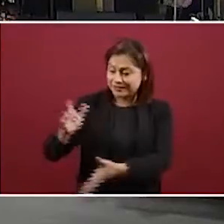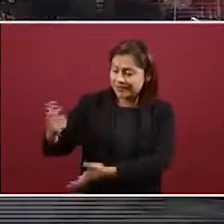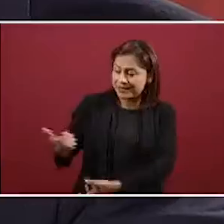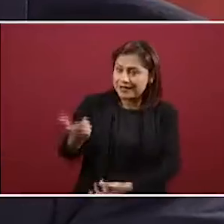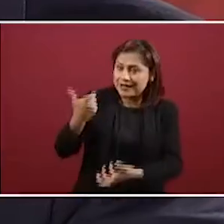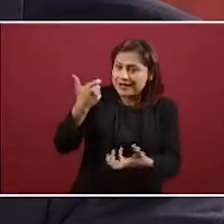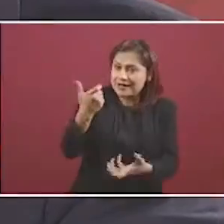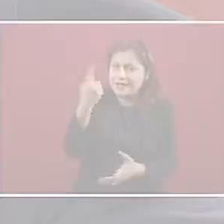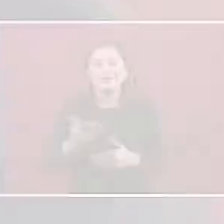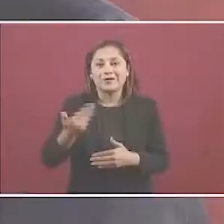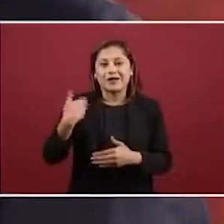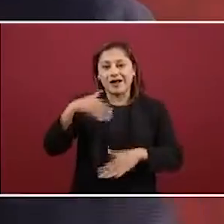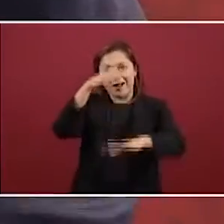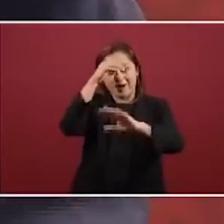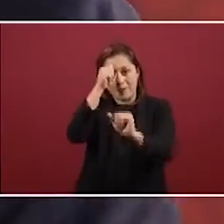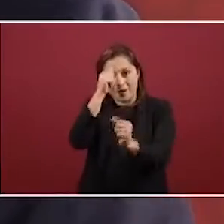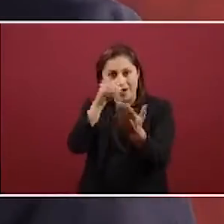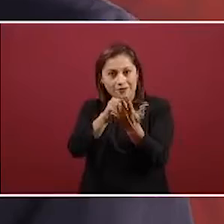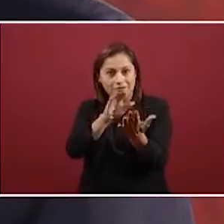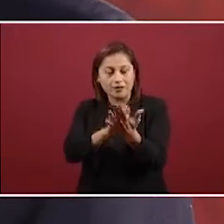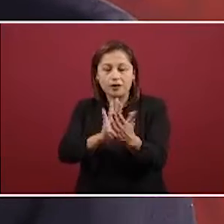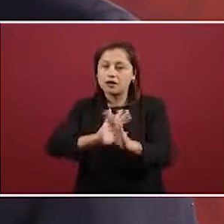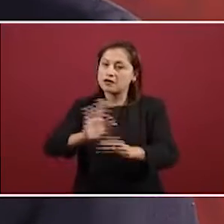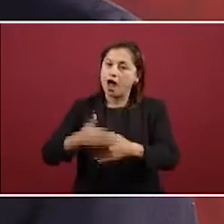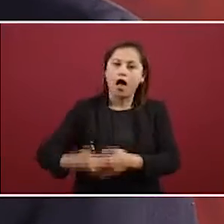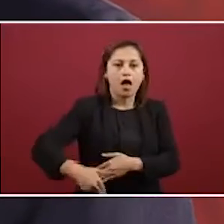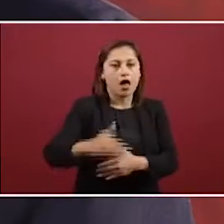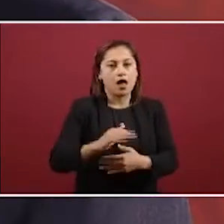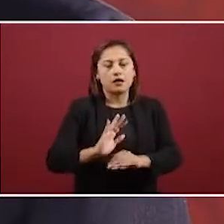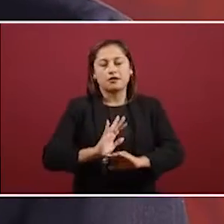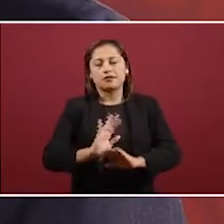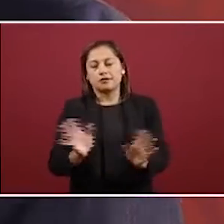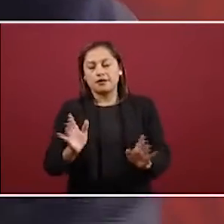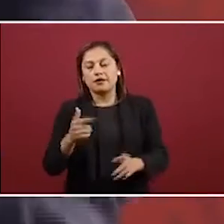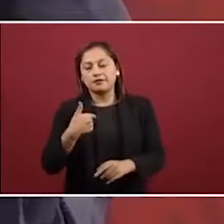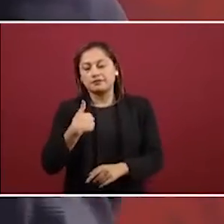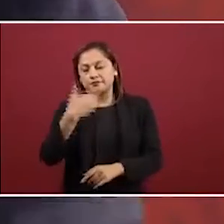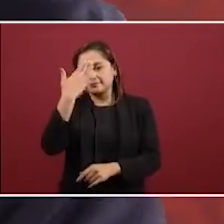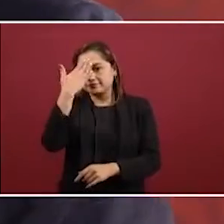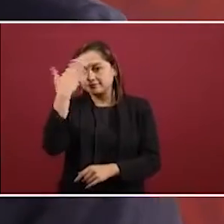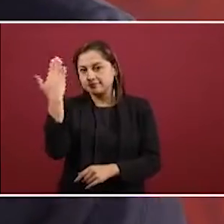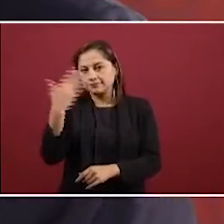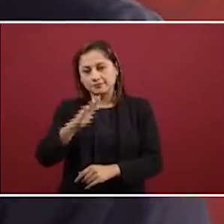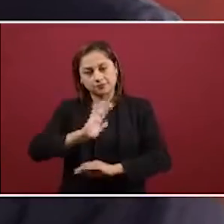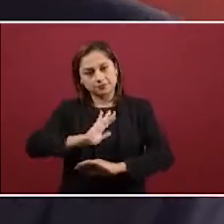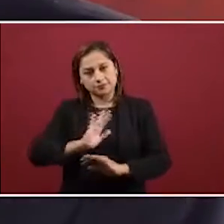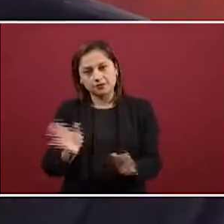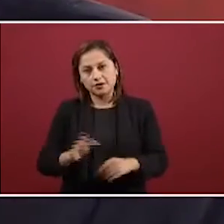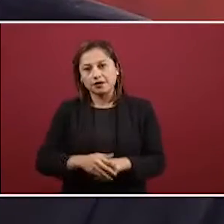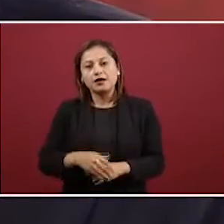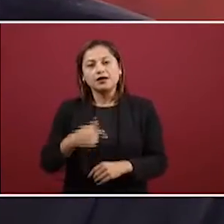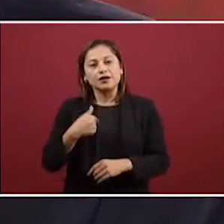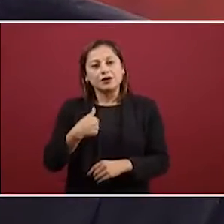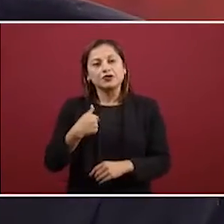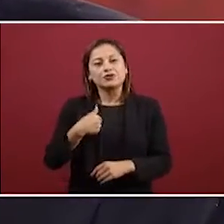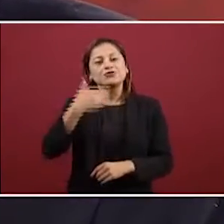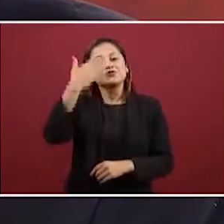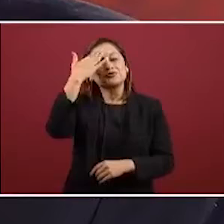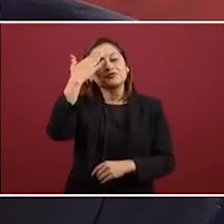autorizados ya es demasiado yo estoy seguro que me está escuchando